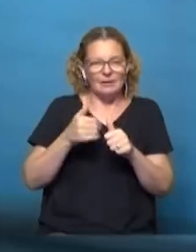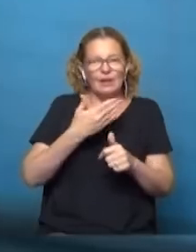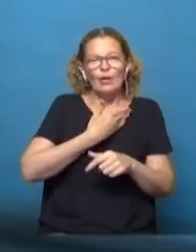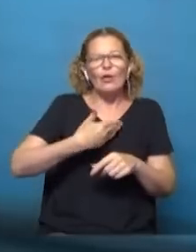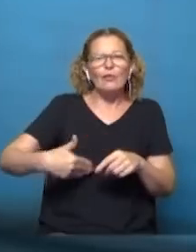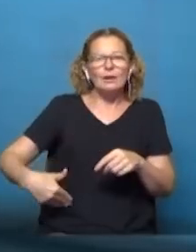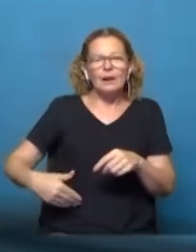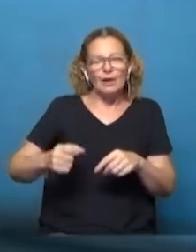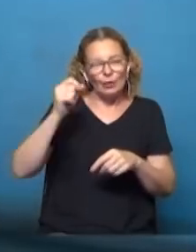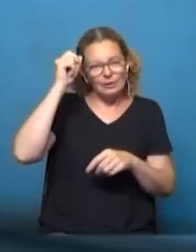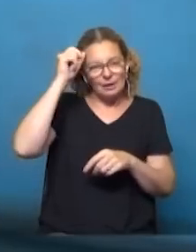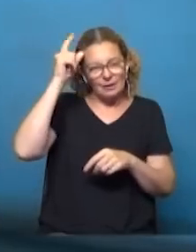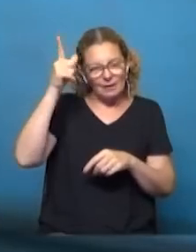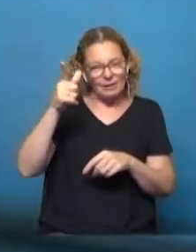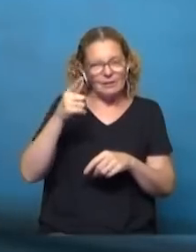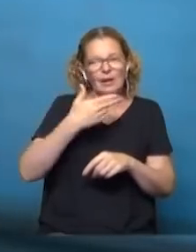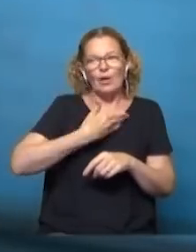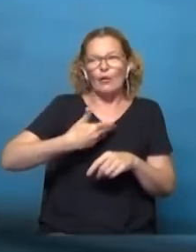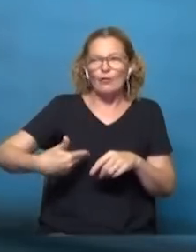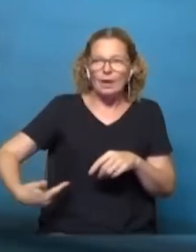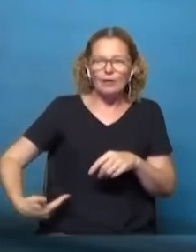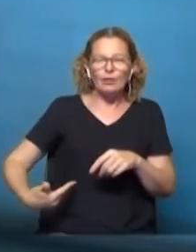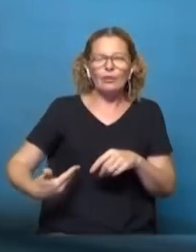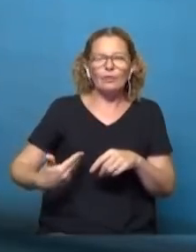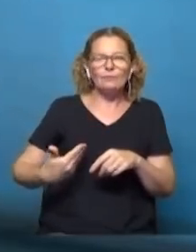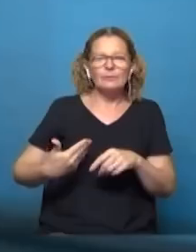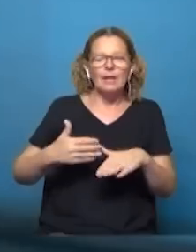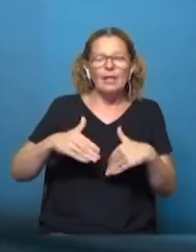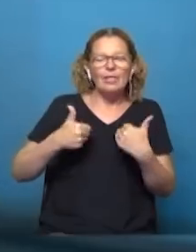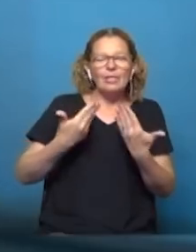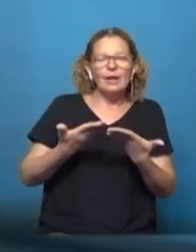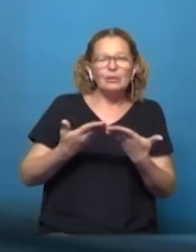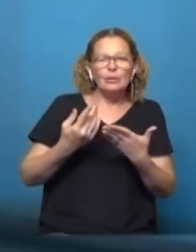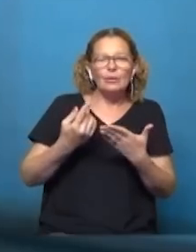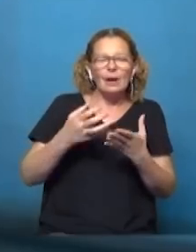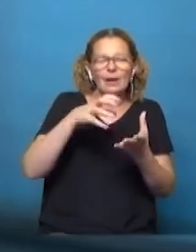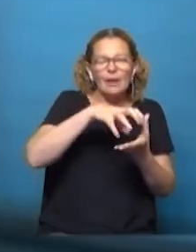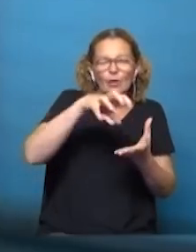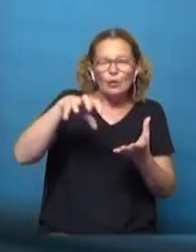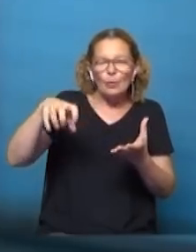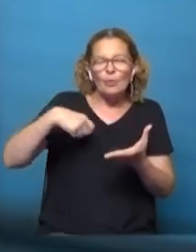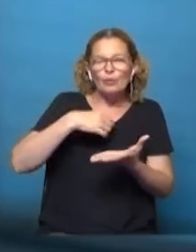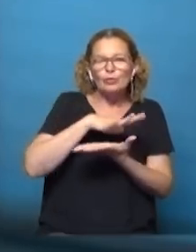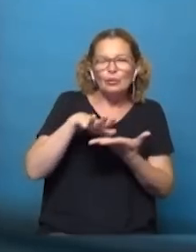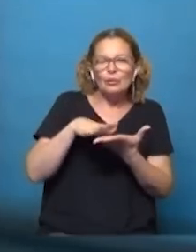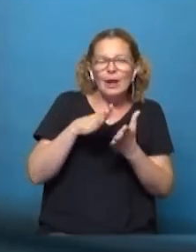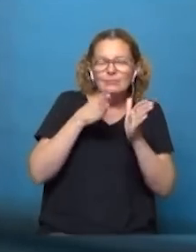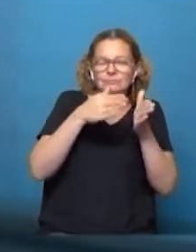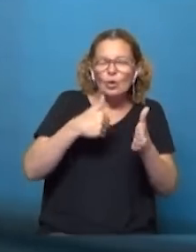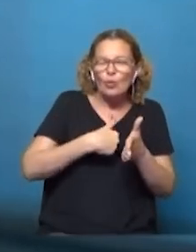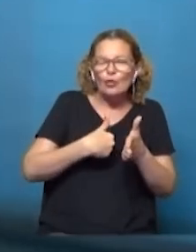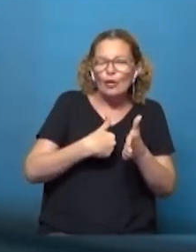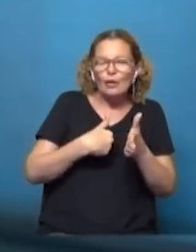gobernar con inteligencia de gobernar dándole a cada sector social un papel determinado